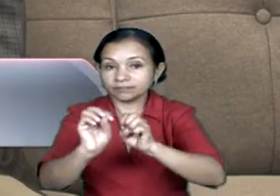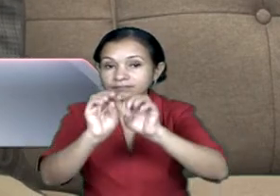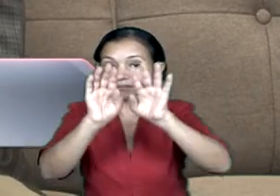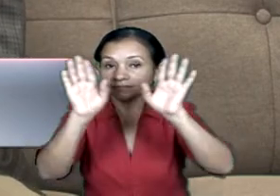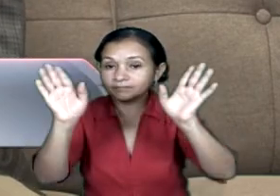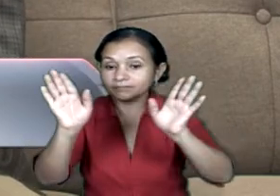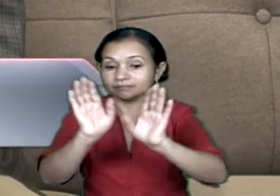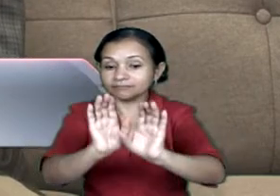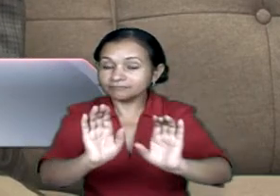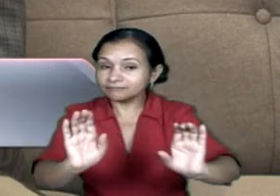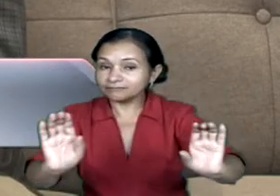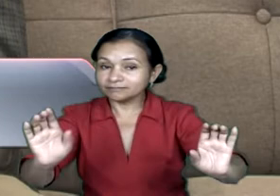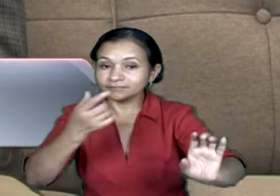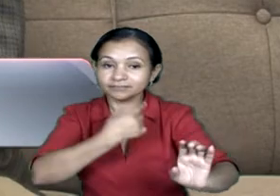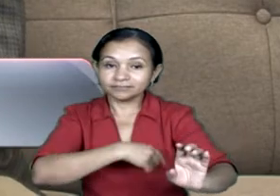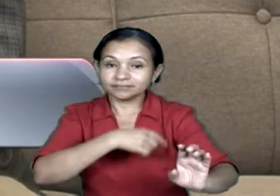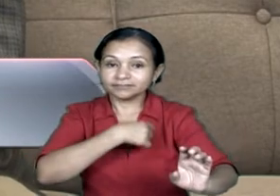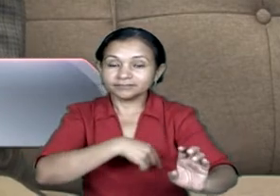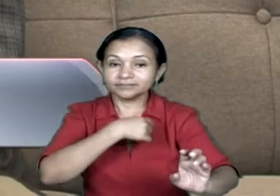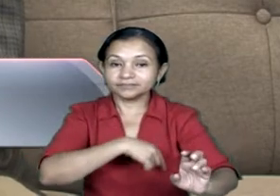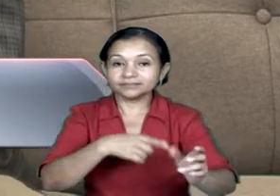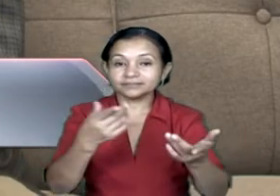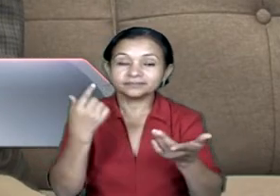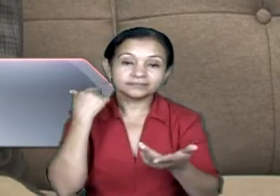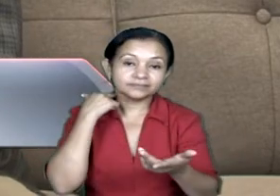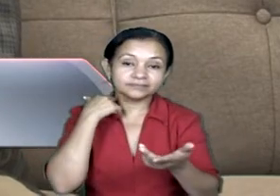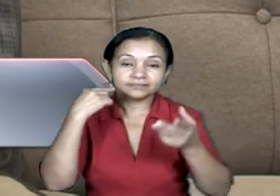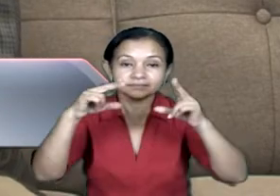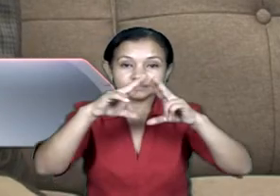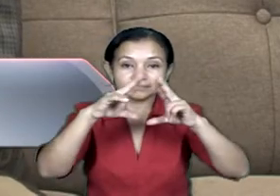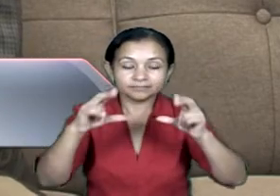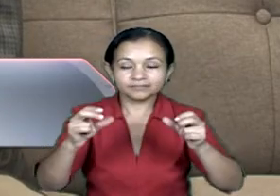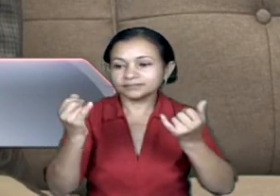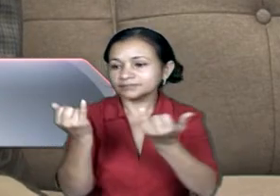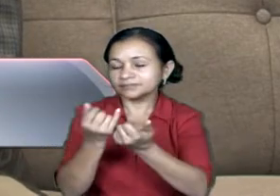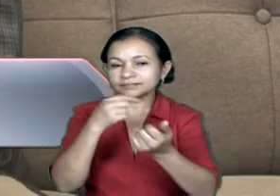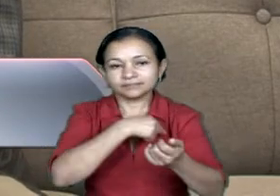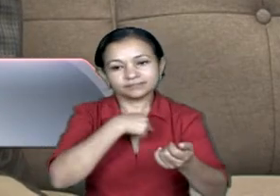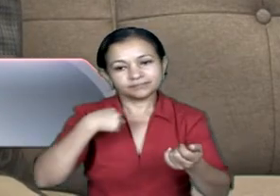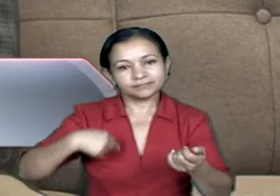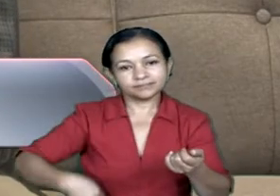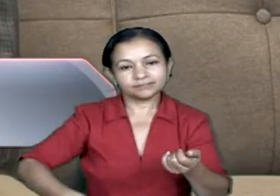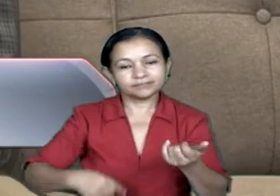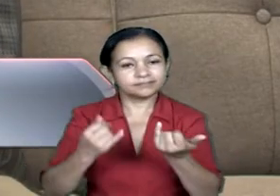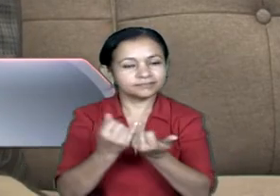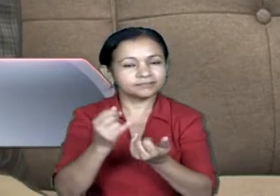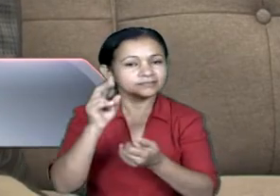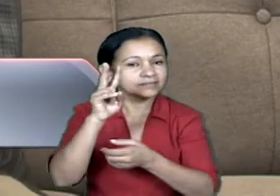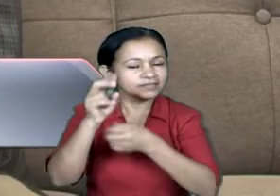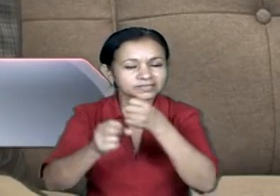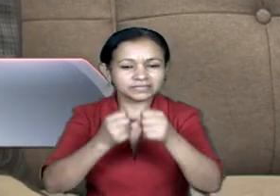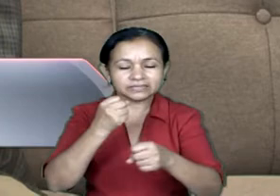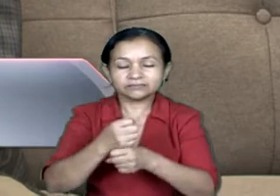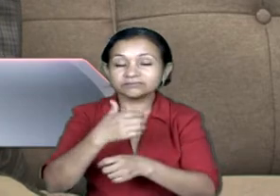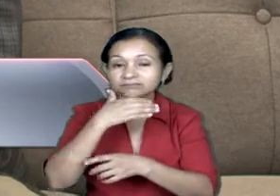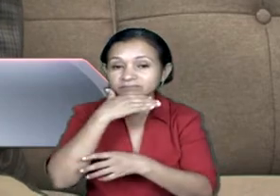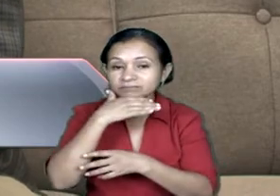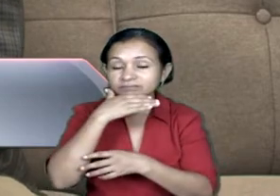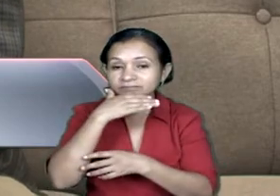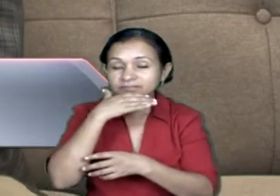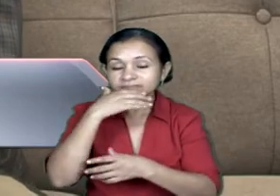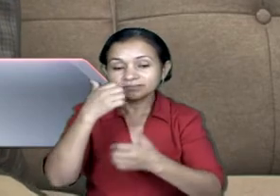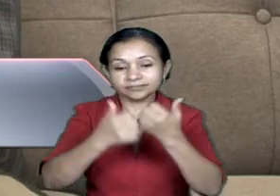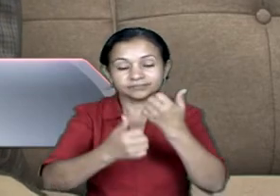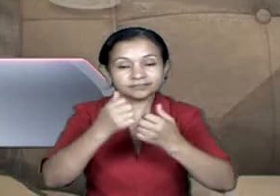Eso, y yo creo que Nicaragua, igual que Taiwán, todos años enfrentamos situaciones de